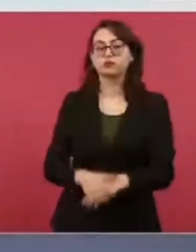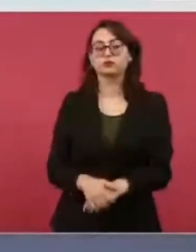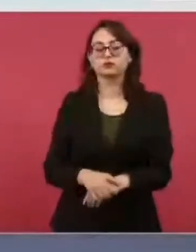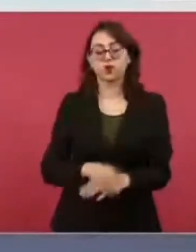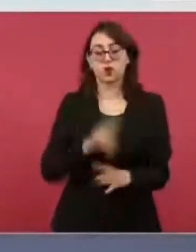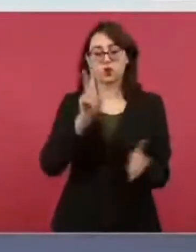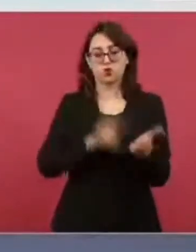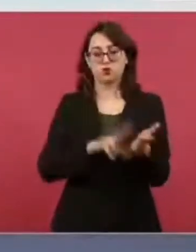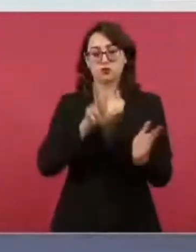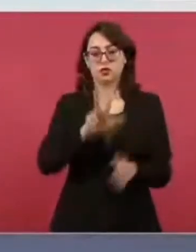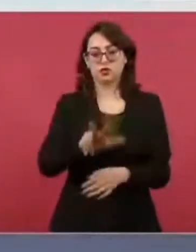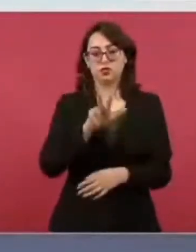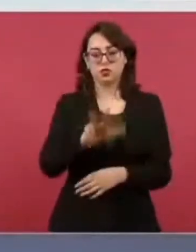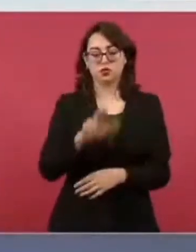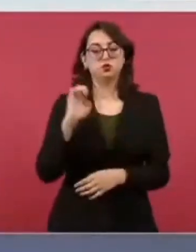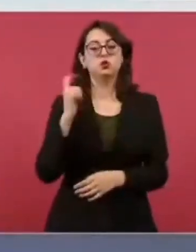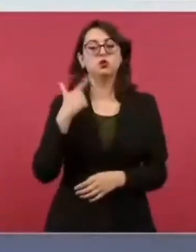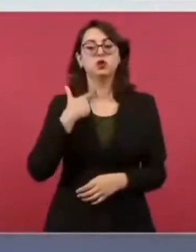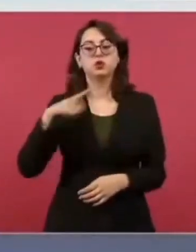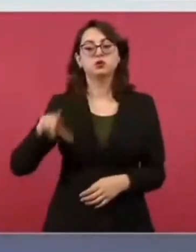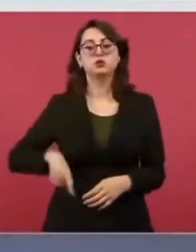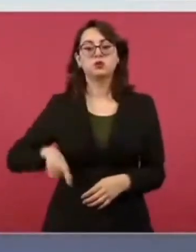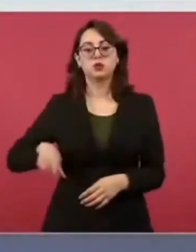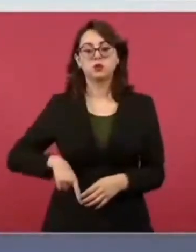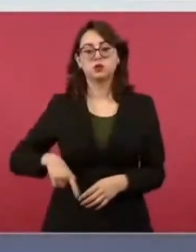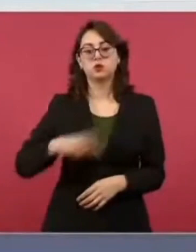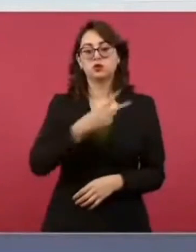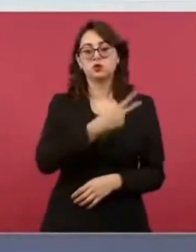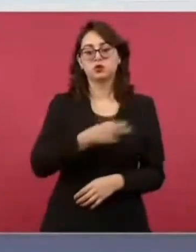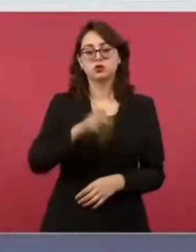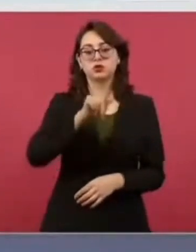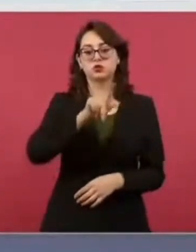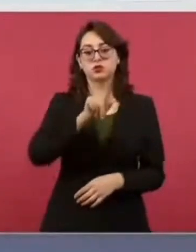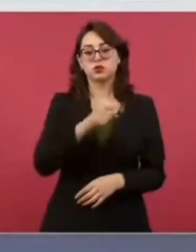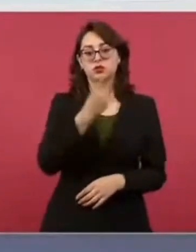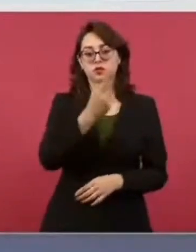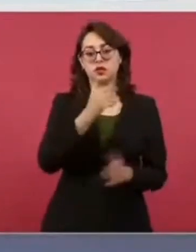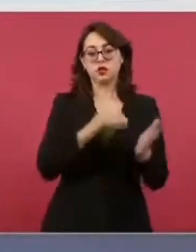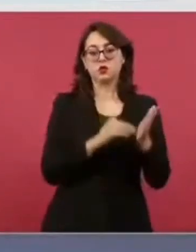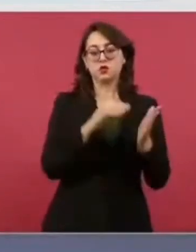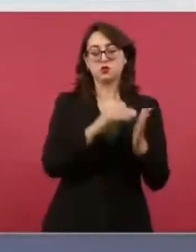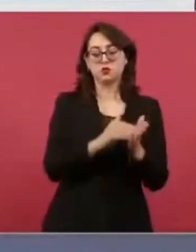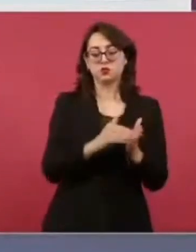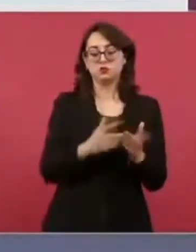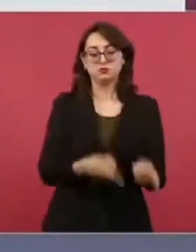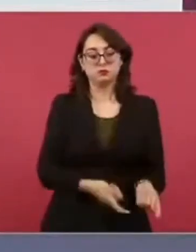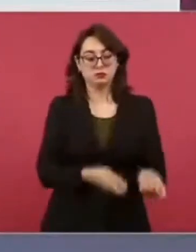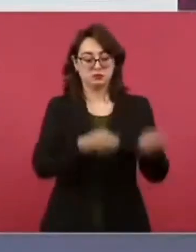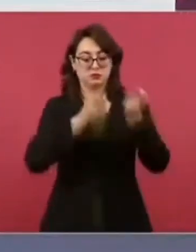271 millones el 18 aumentó